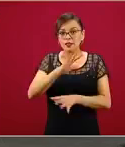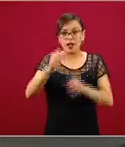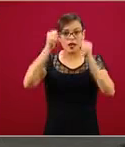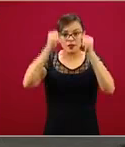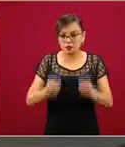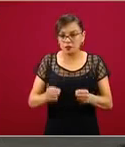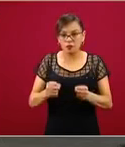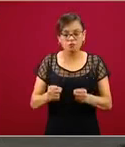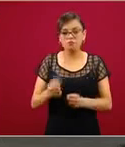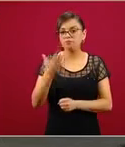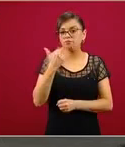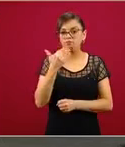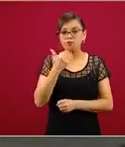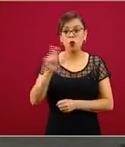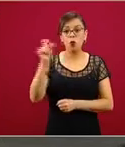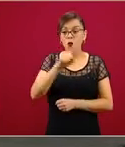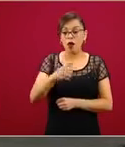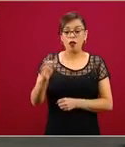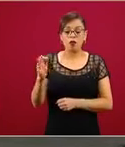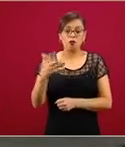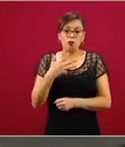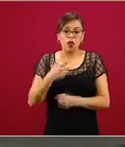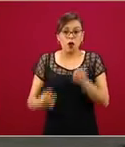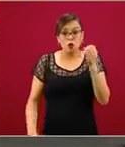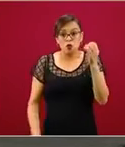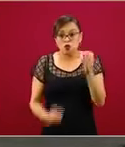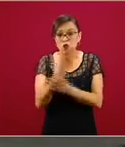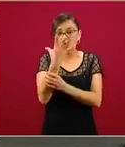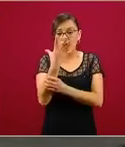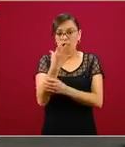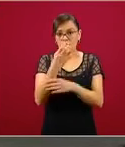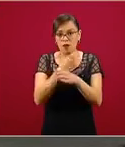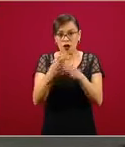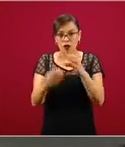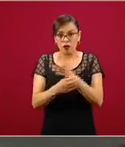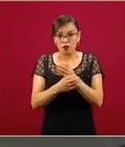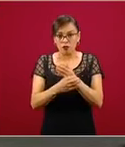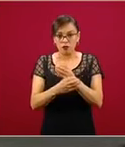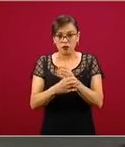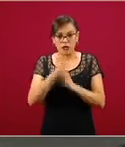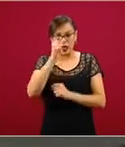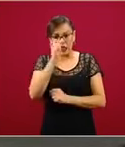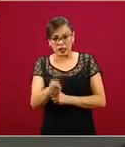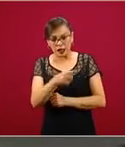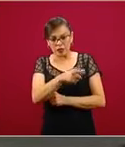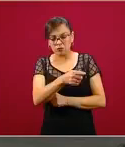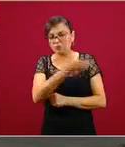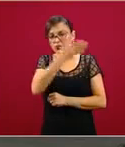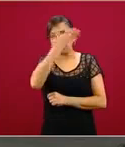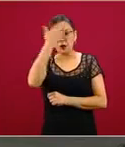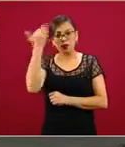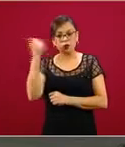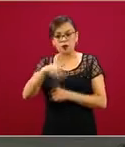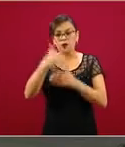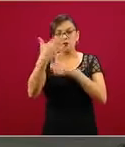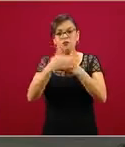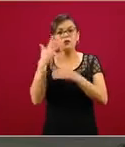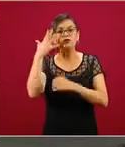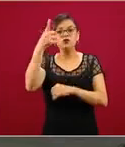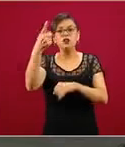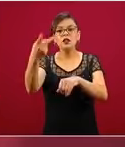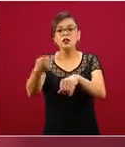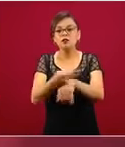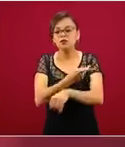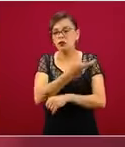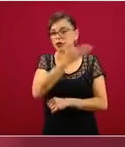no conocido, estamos navegando sin una carta de navegación sobre lo que va a ocurrir. Lo mejor que